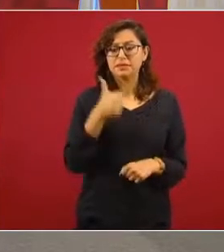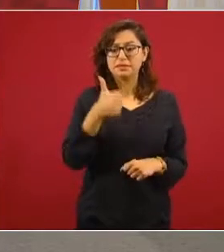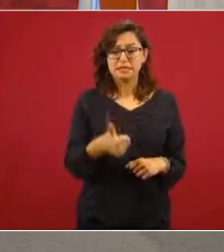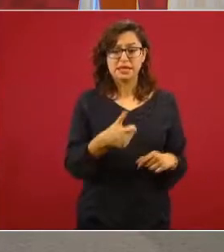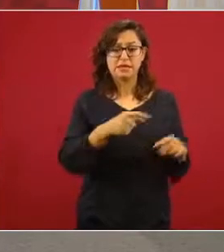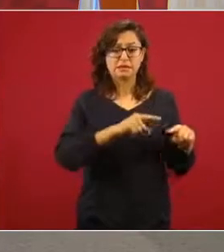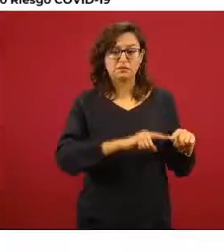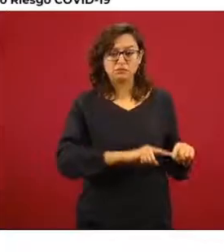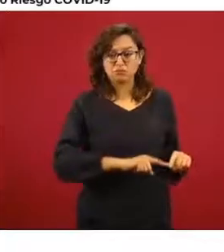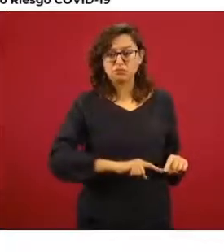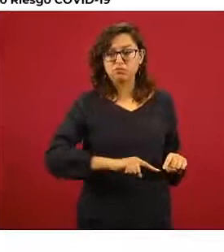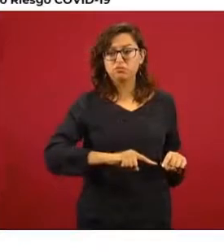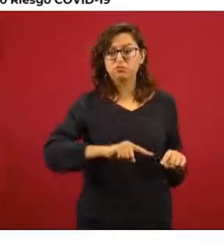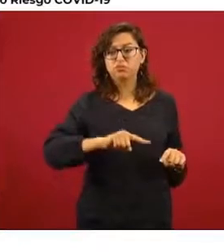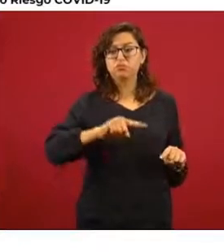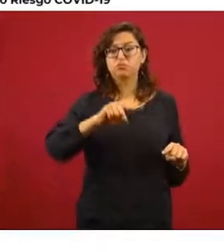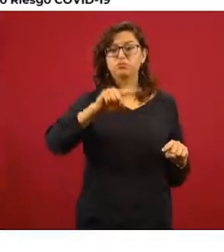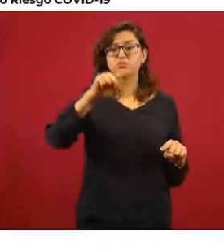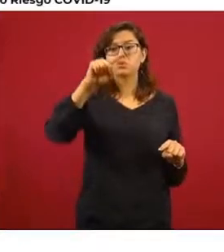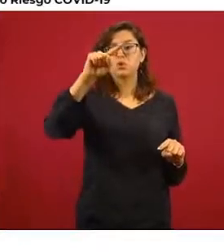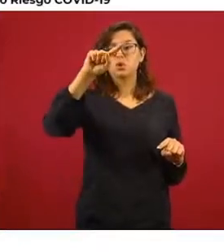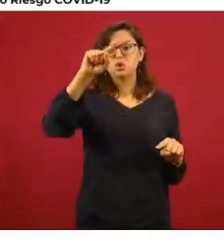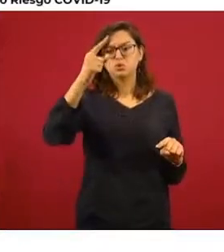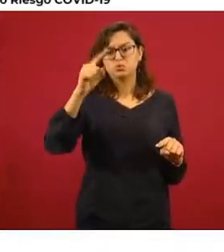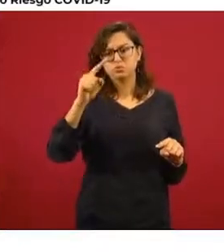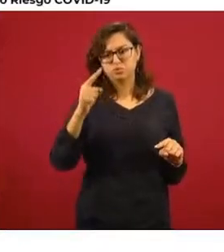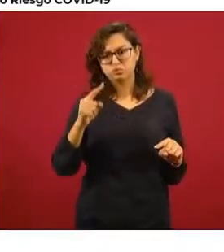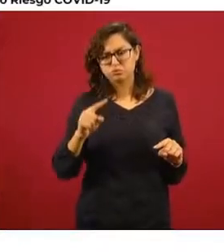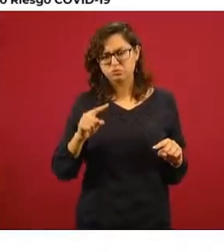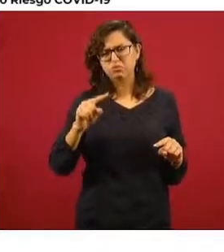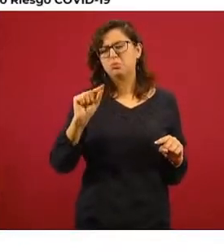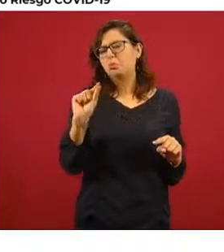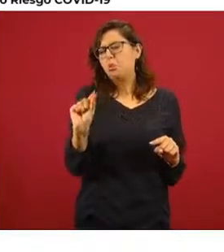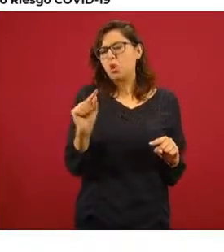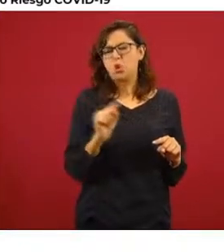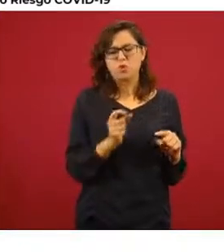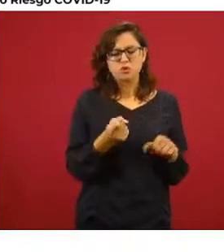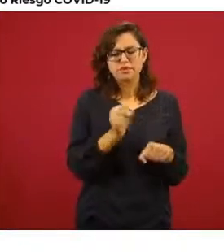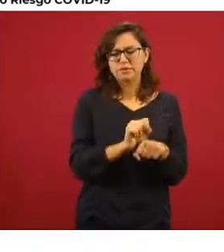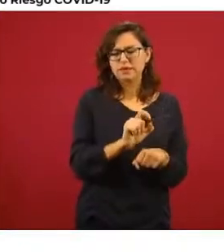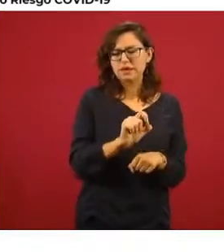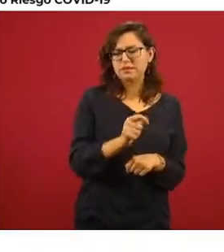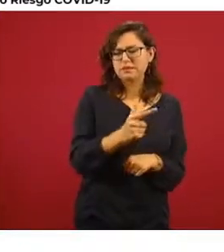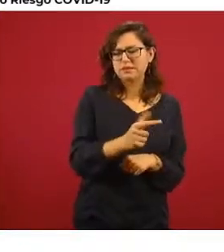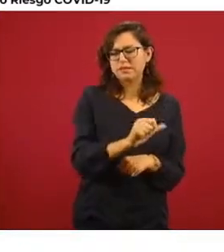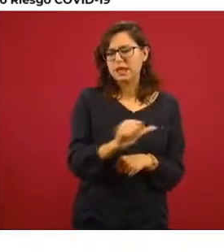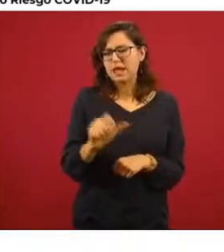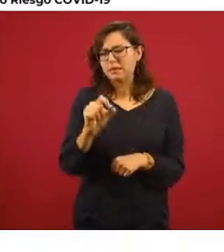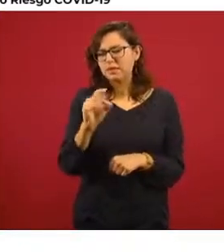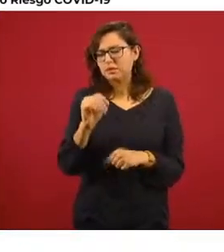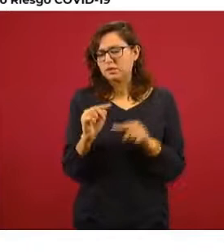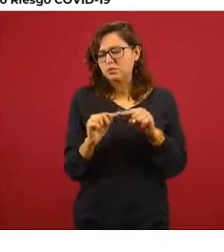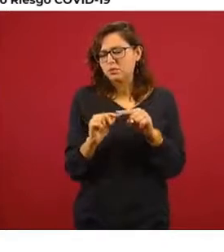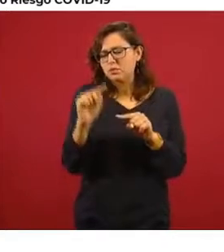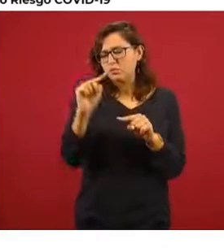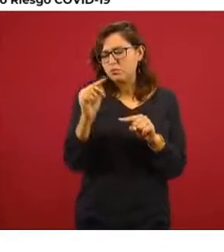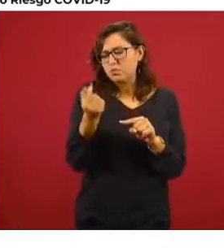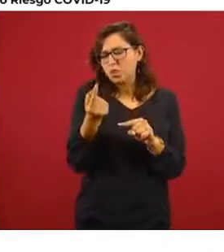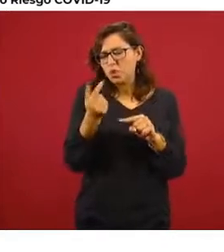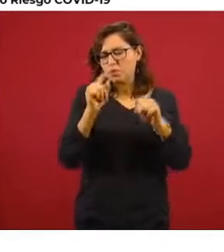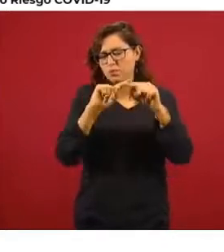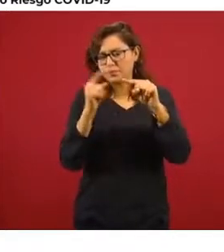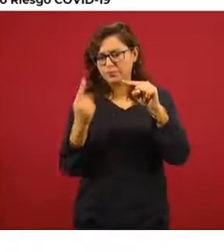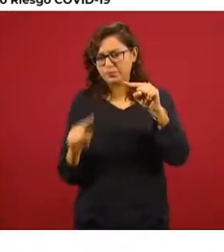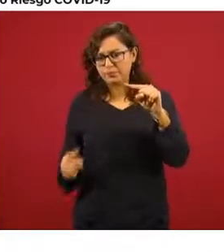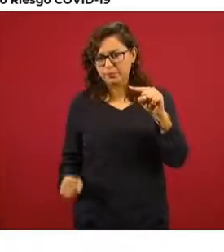y después ha tenido toda esa reducción con una pequeña variación entre la semana 27 a la 29. Máximos de